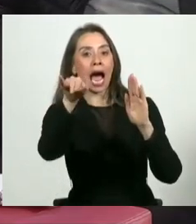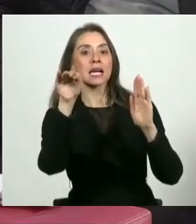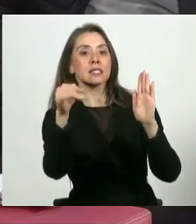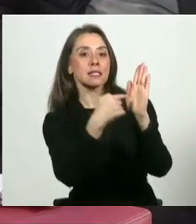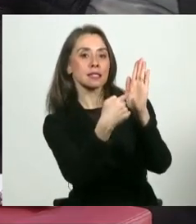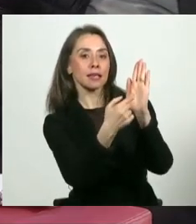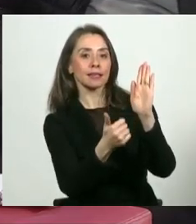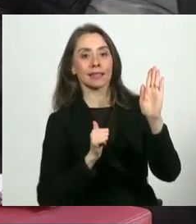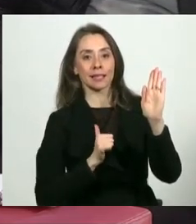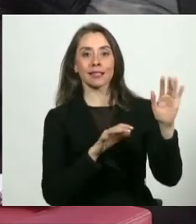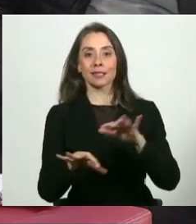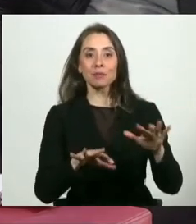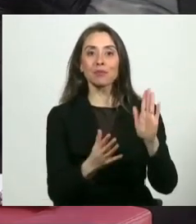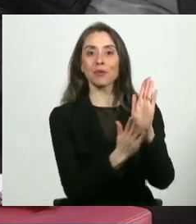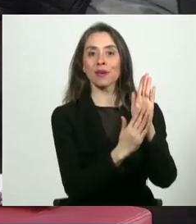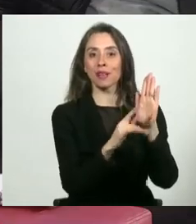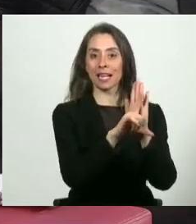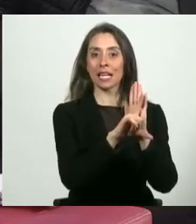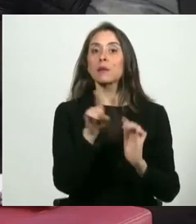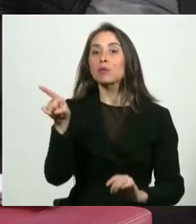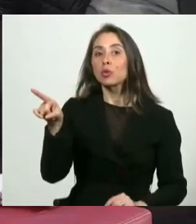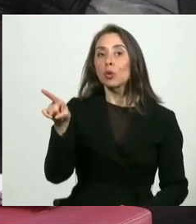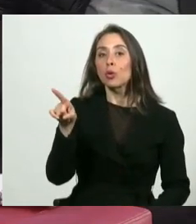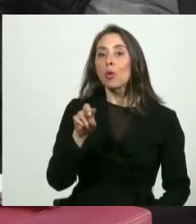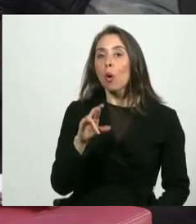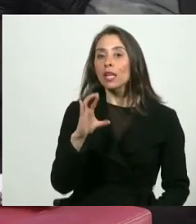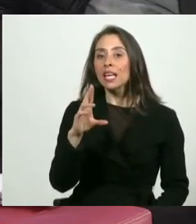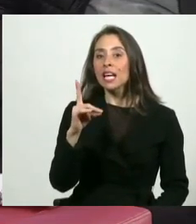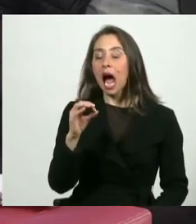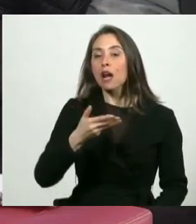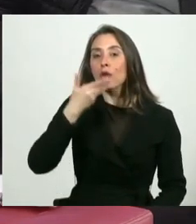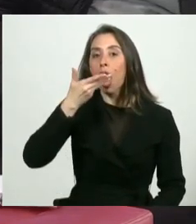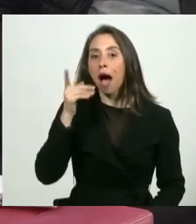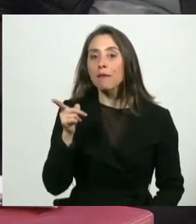activa. Tú hablaste, Ricardo,